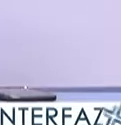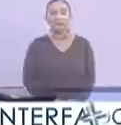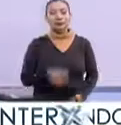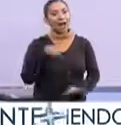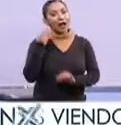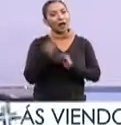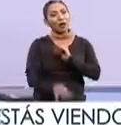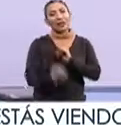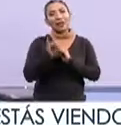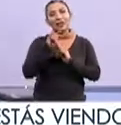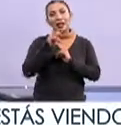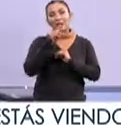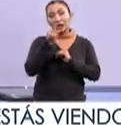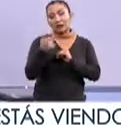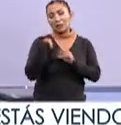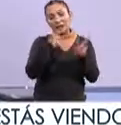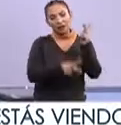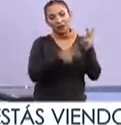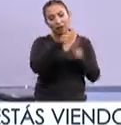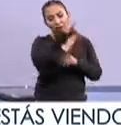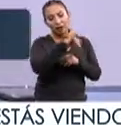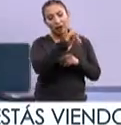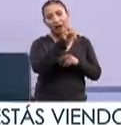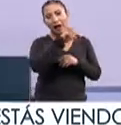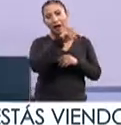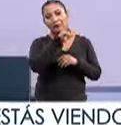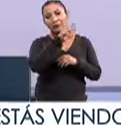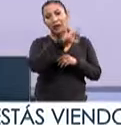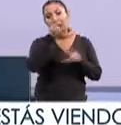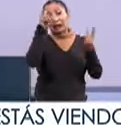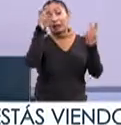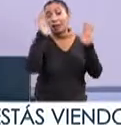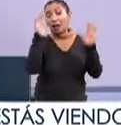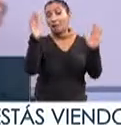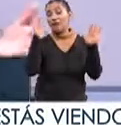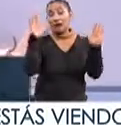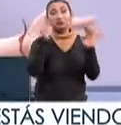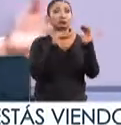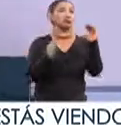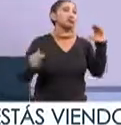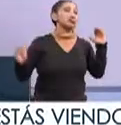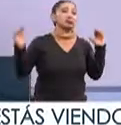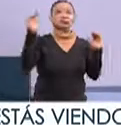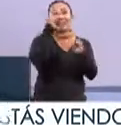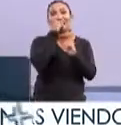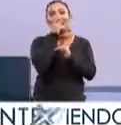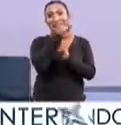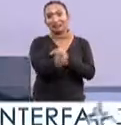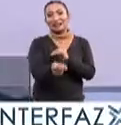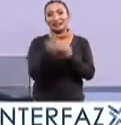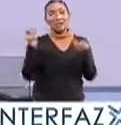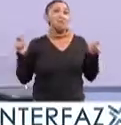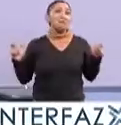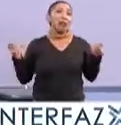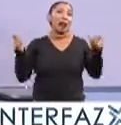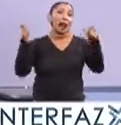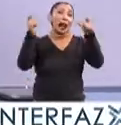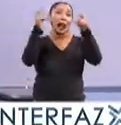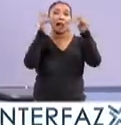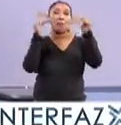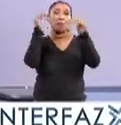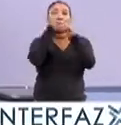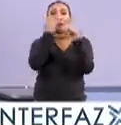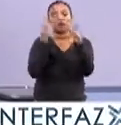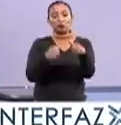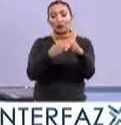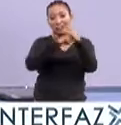Llegamos al final de Interfaz, estamos platicando con Javier de el magnífico, el monumental, lo decía Javier. Piramidal, no por